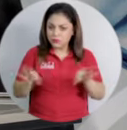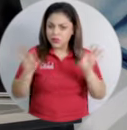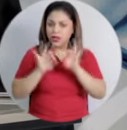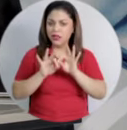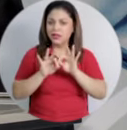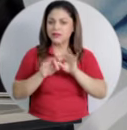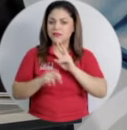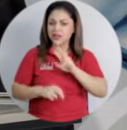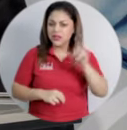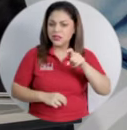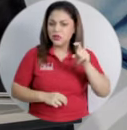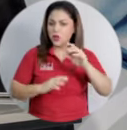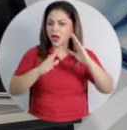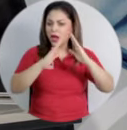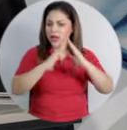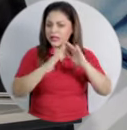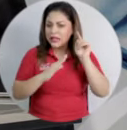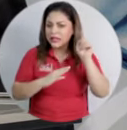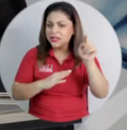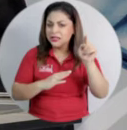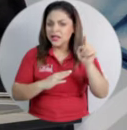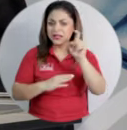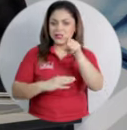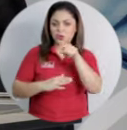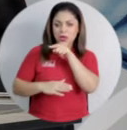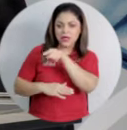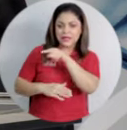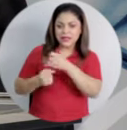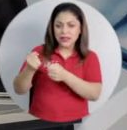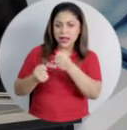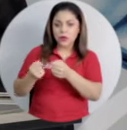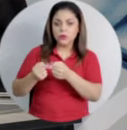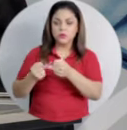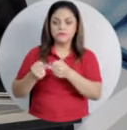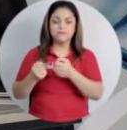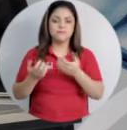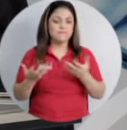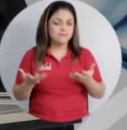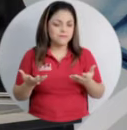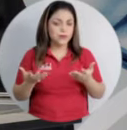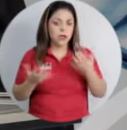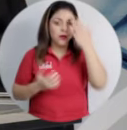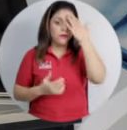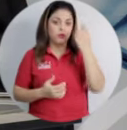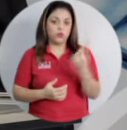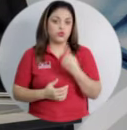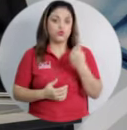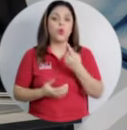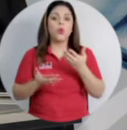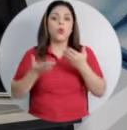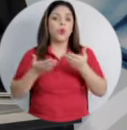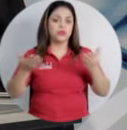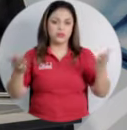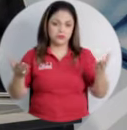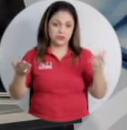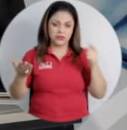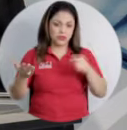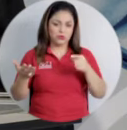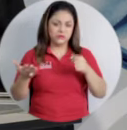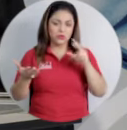realmente necesito esa calidad de vida. O sea, porque el ser humano es más que posesión de bienes. Y lo dijiste, o sea, el entorno